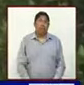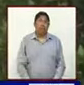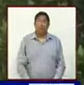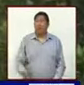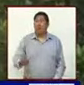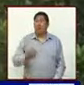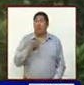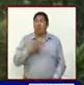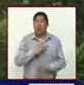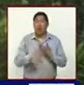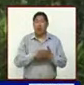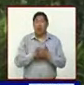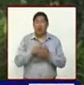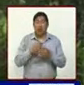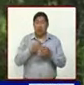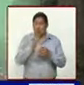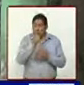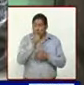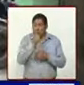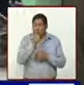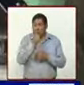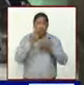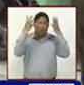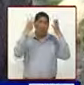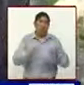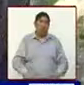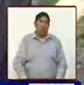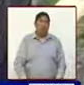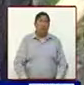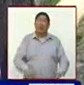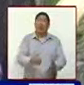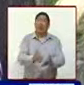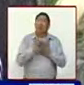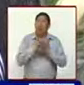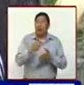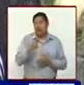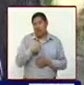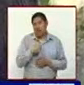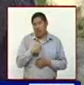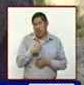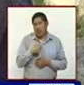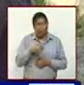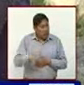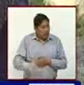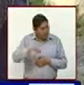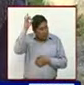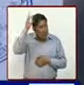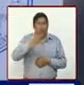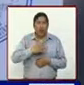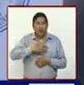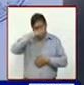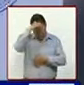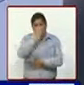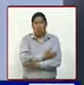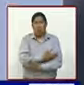Nos indican que todo se está manejando en reserva. Ayúdenme a encontrar a mi hijo